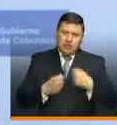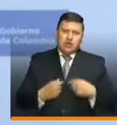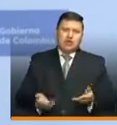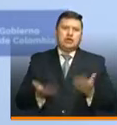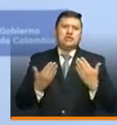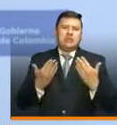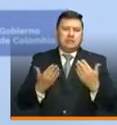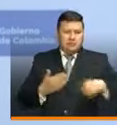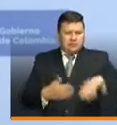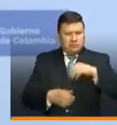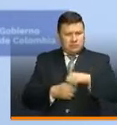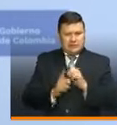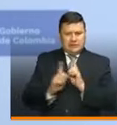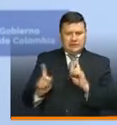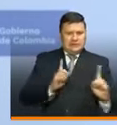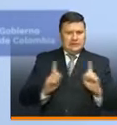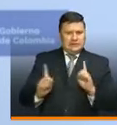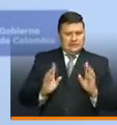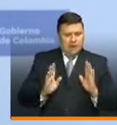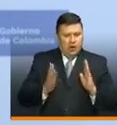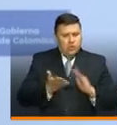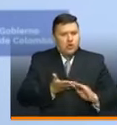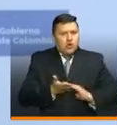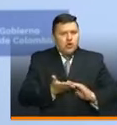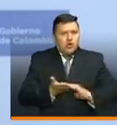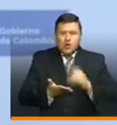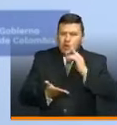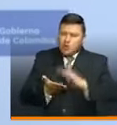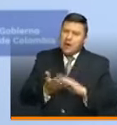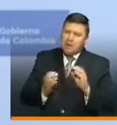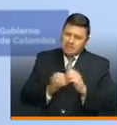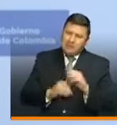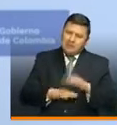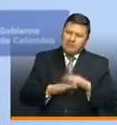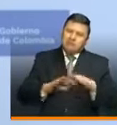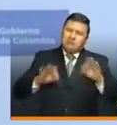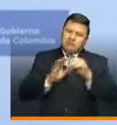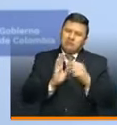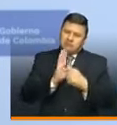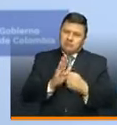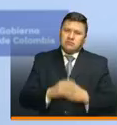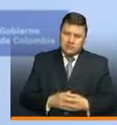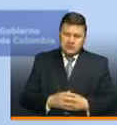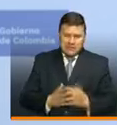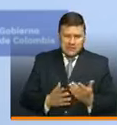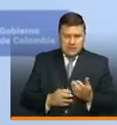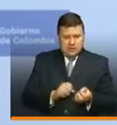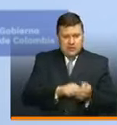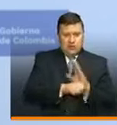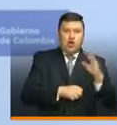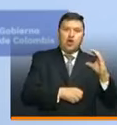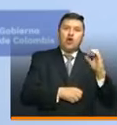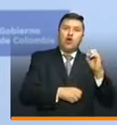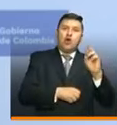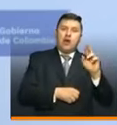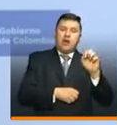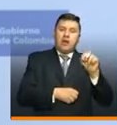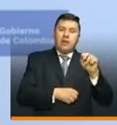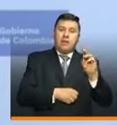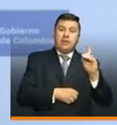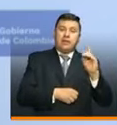hacer aislamiento selectivo, y ahí queremos hacer una mención especial a la Corona App, que puede ser una